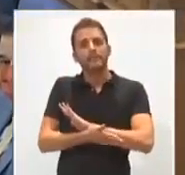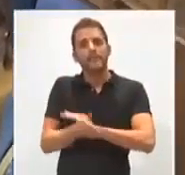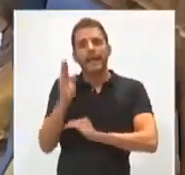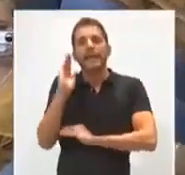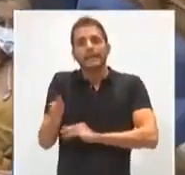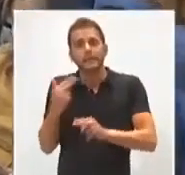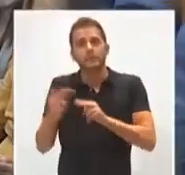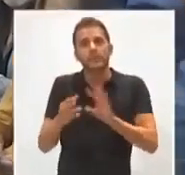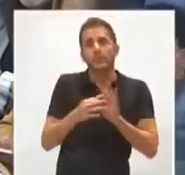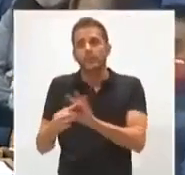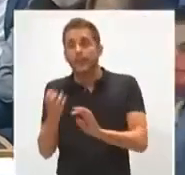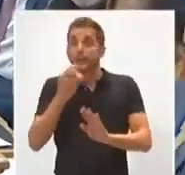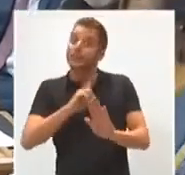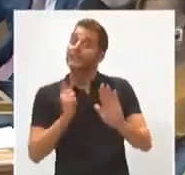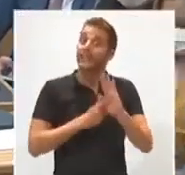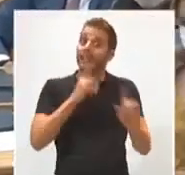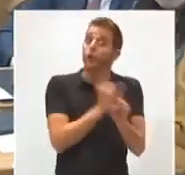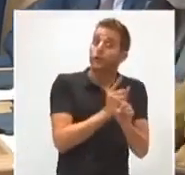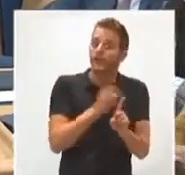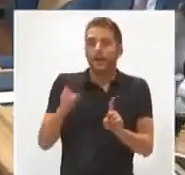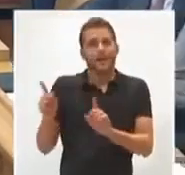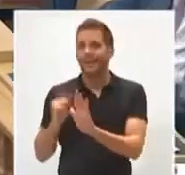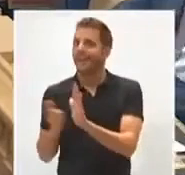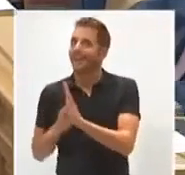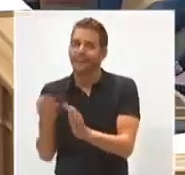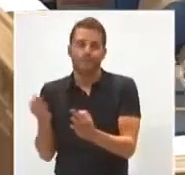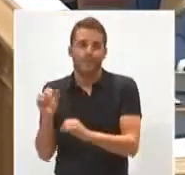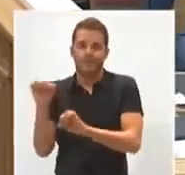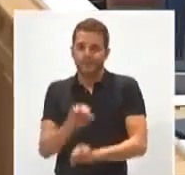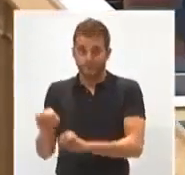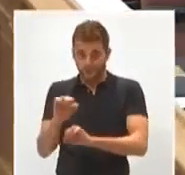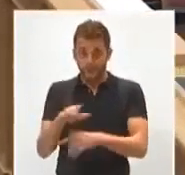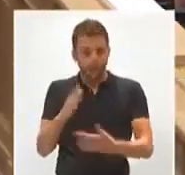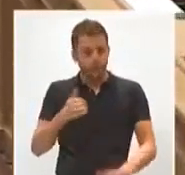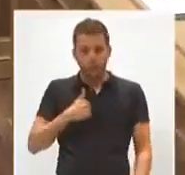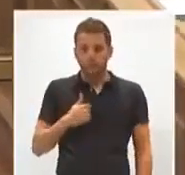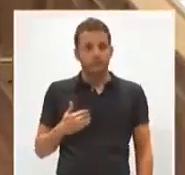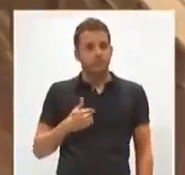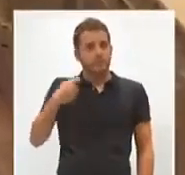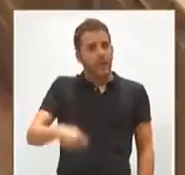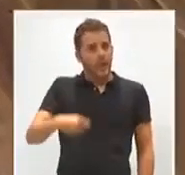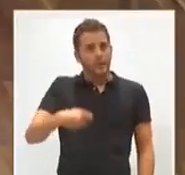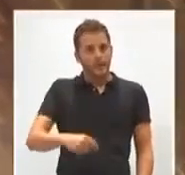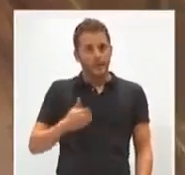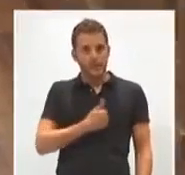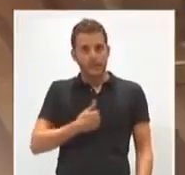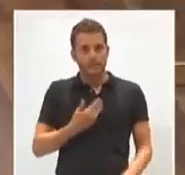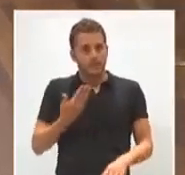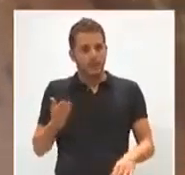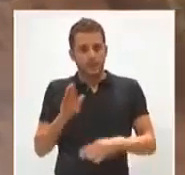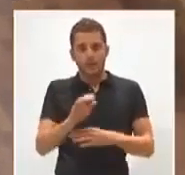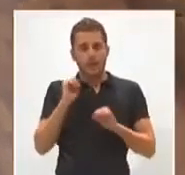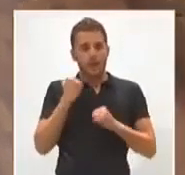sistema judicial y por eso desde aquí dejo muy claro mi apoyo institucional como presidente al sistema judicial desde el supremo la audiencia